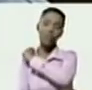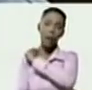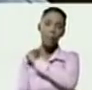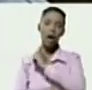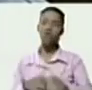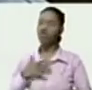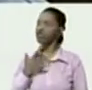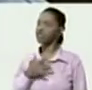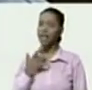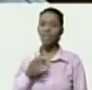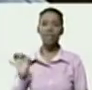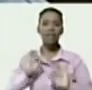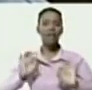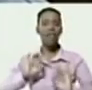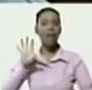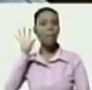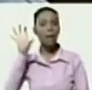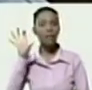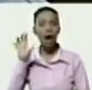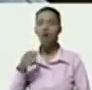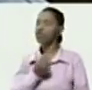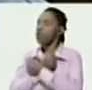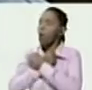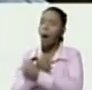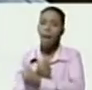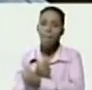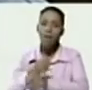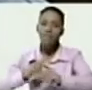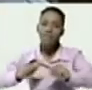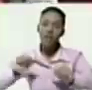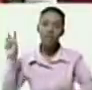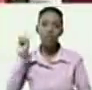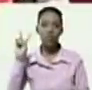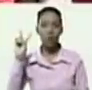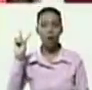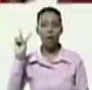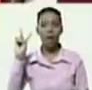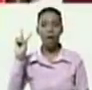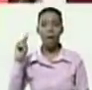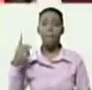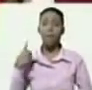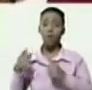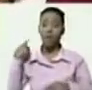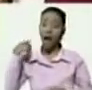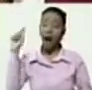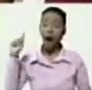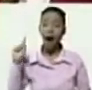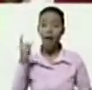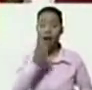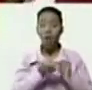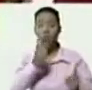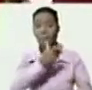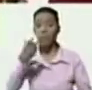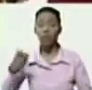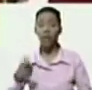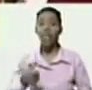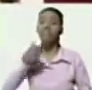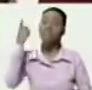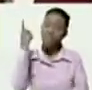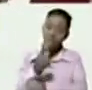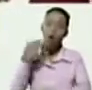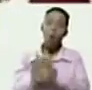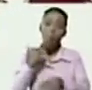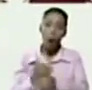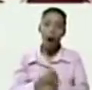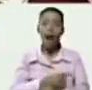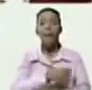patria, no aman la patria. Mientras existan mercenarios, debe haber cada día más patriotas que tengamos